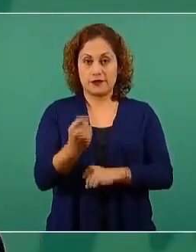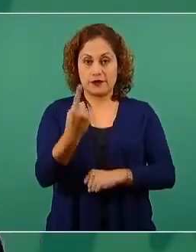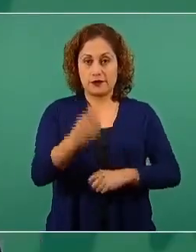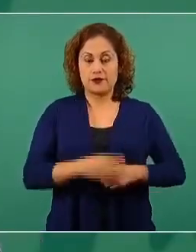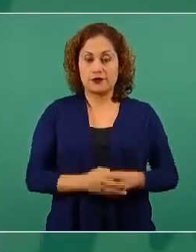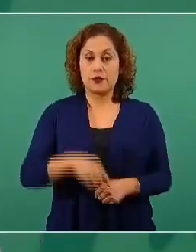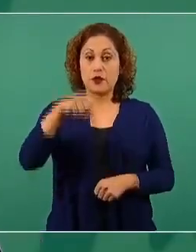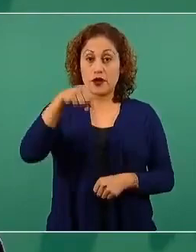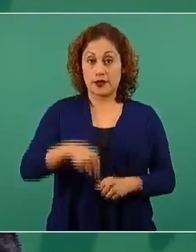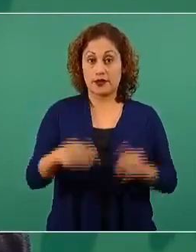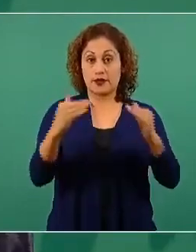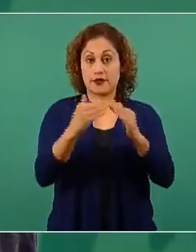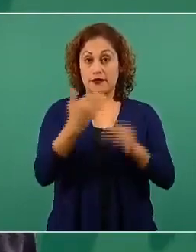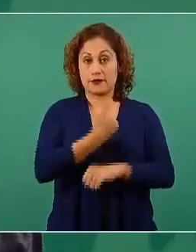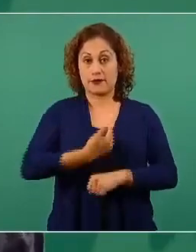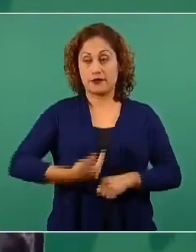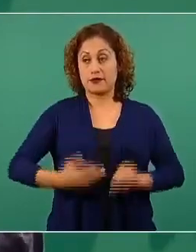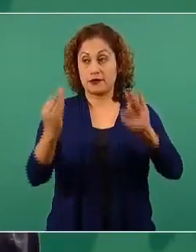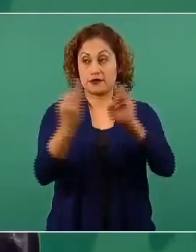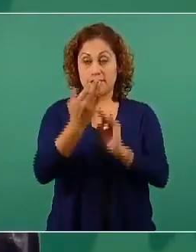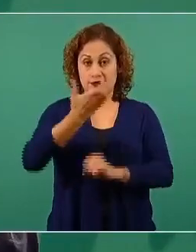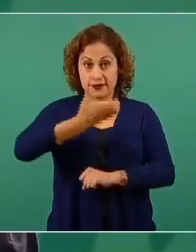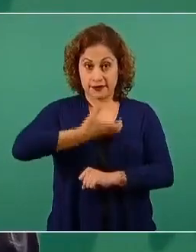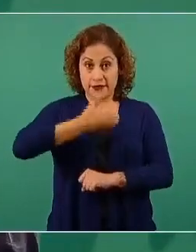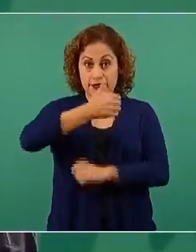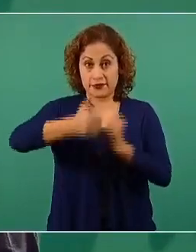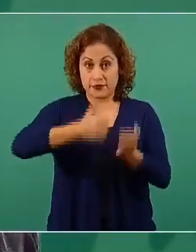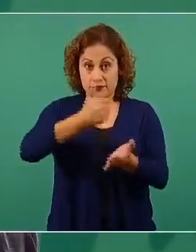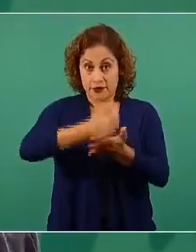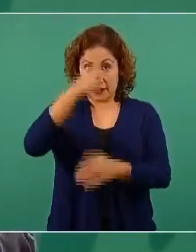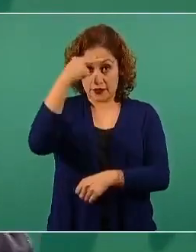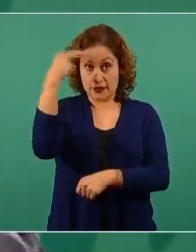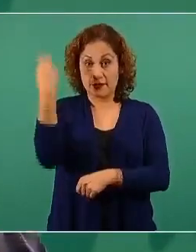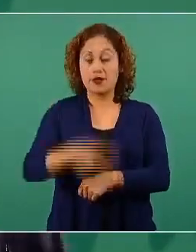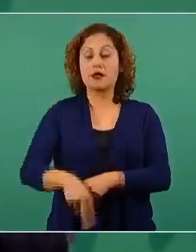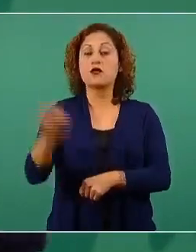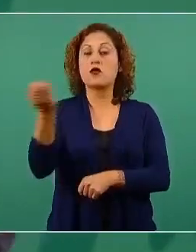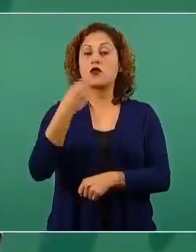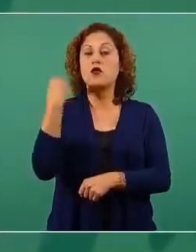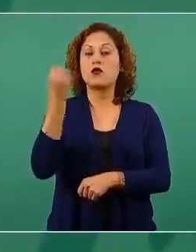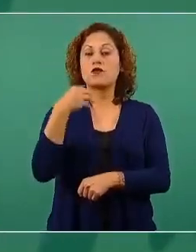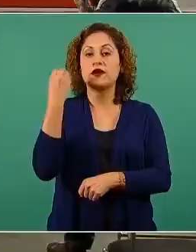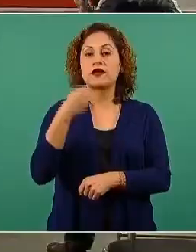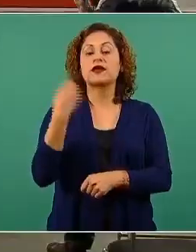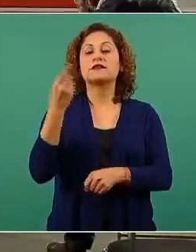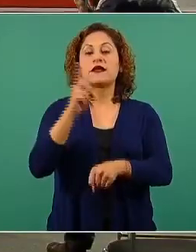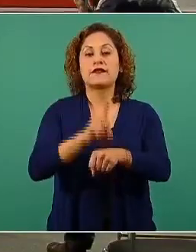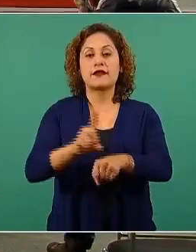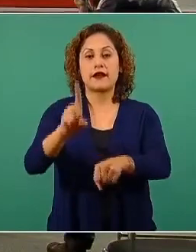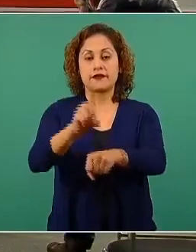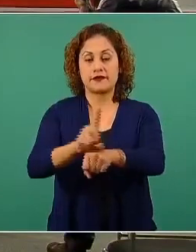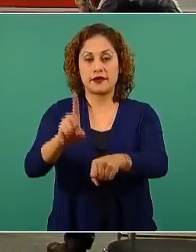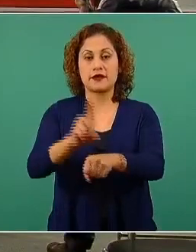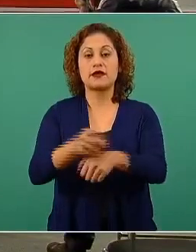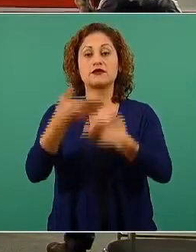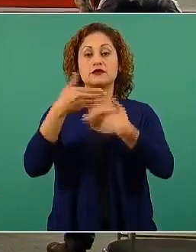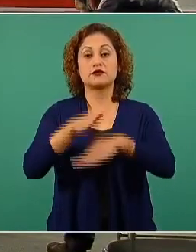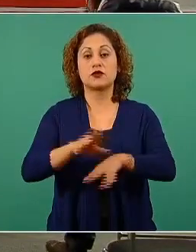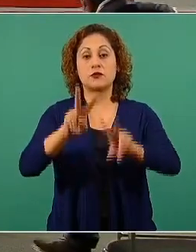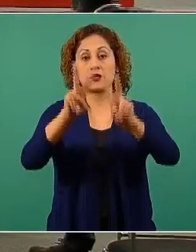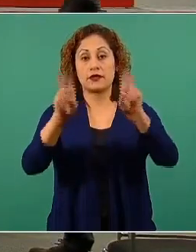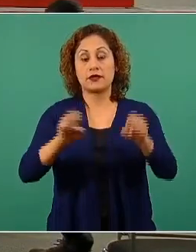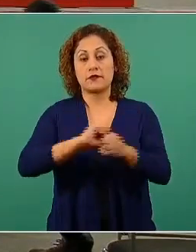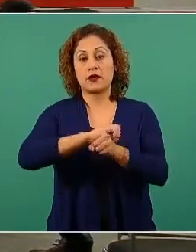desde el Palacio Nacional de México, en la Ciudad de México, vamos a iniciar la conferencia de prensa diaria sobre COVID-19, la